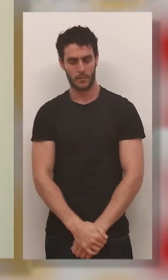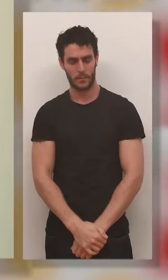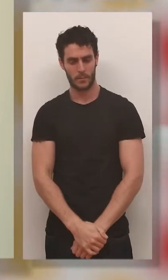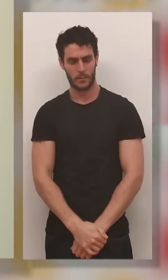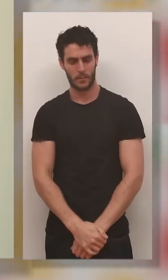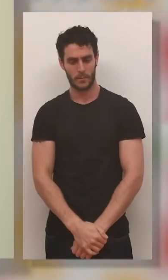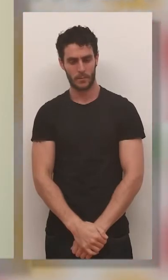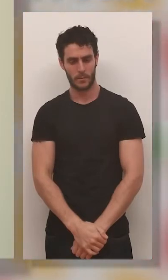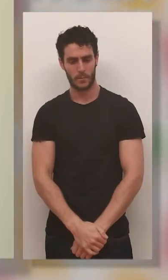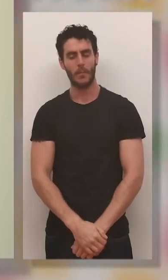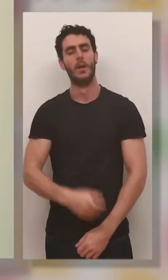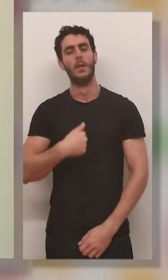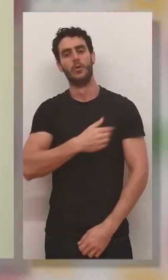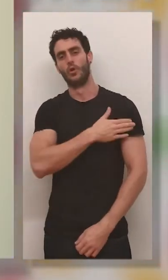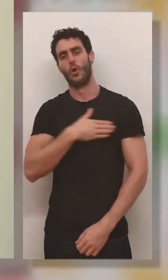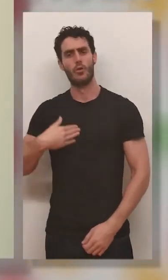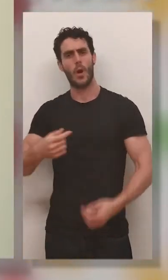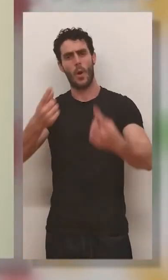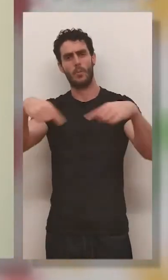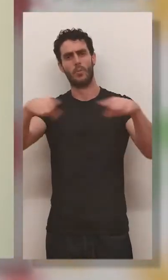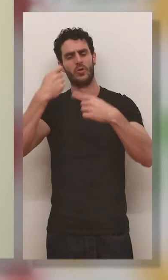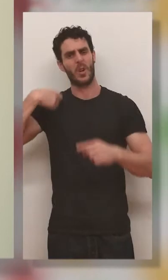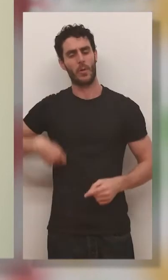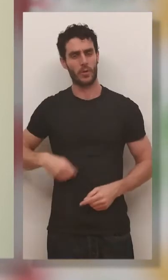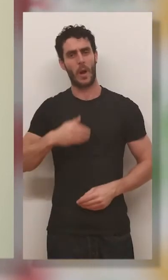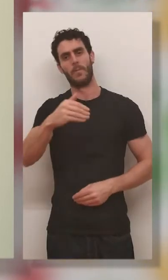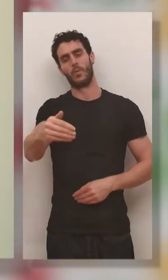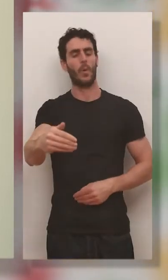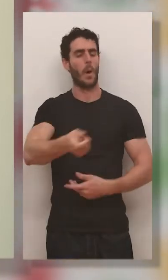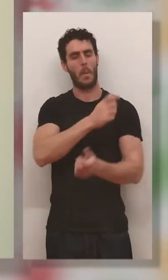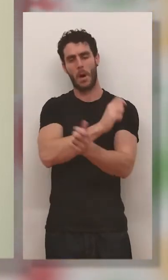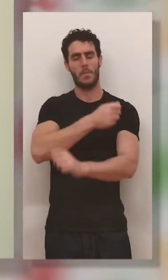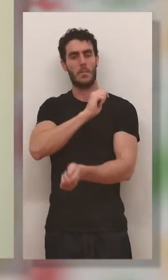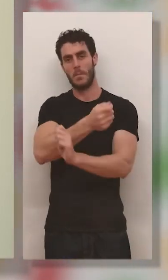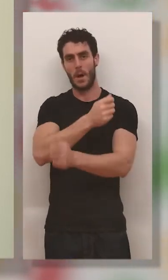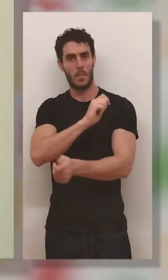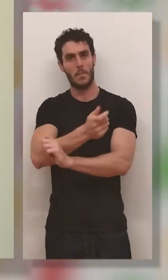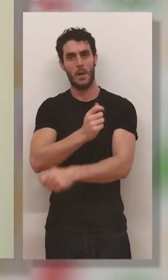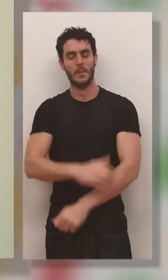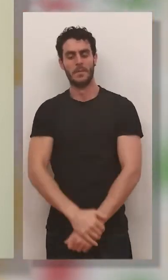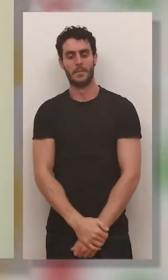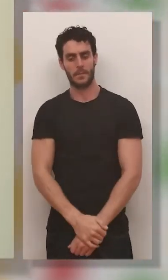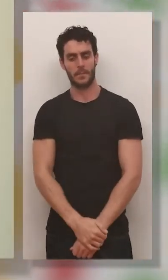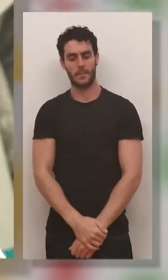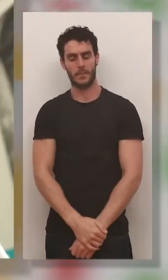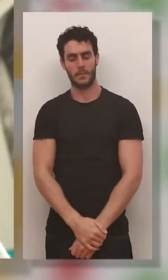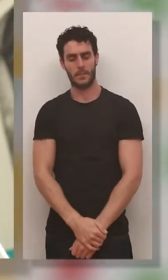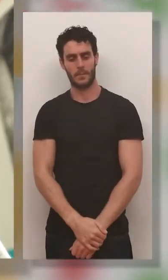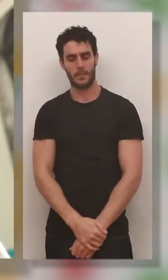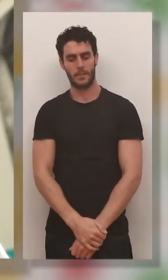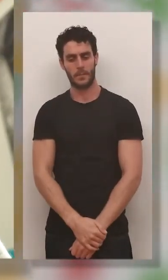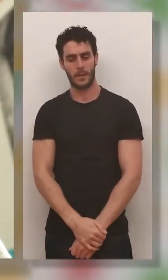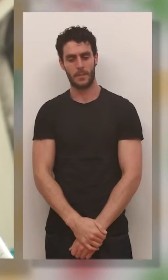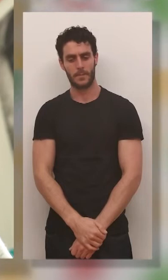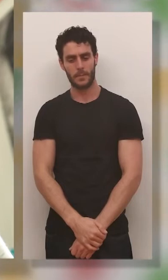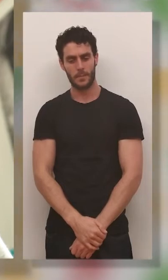Pues estoy soñando con ser un músico profesional y tocando la batería. Pero lo que sí que